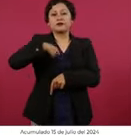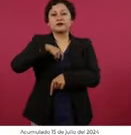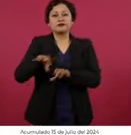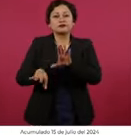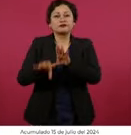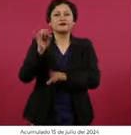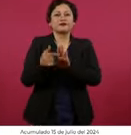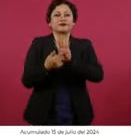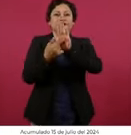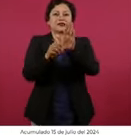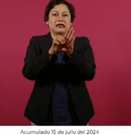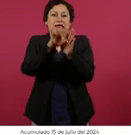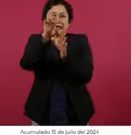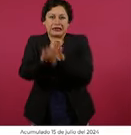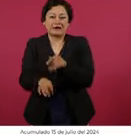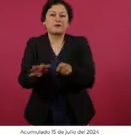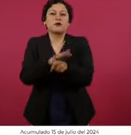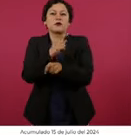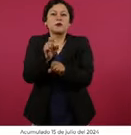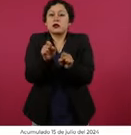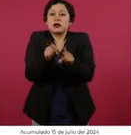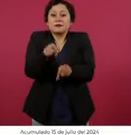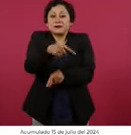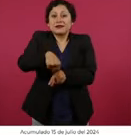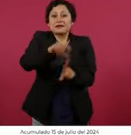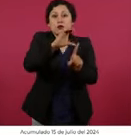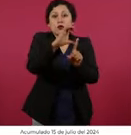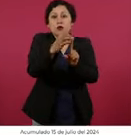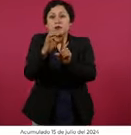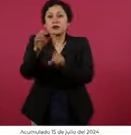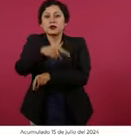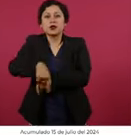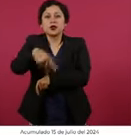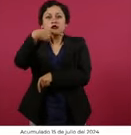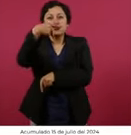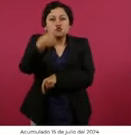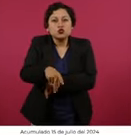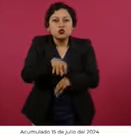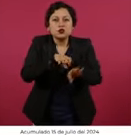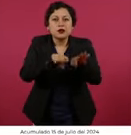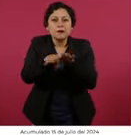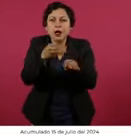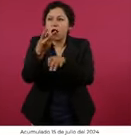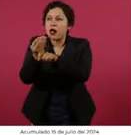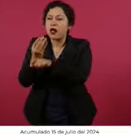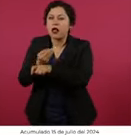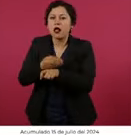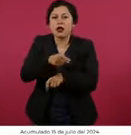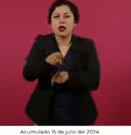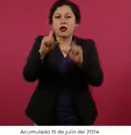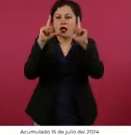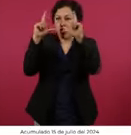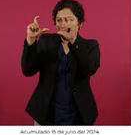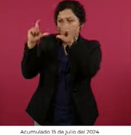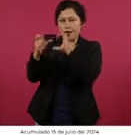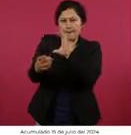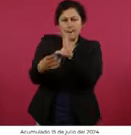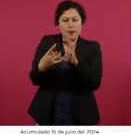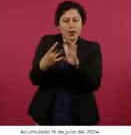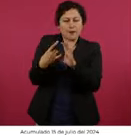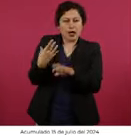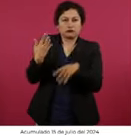nos empiezan a mandar fotografías donde generan la evidencia de lo que están haciendo, porque además hay mucho orgullo en este trabajo.